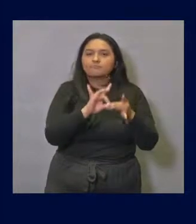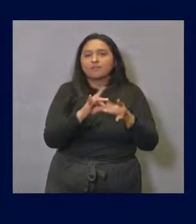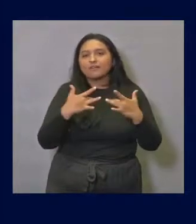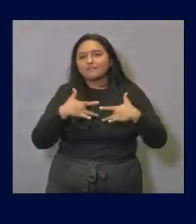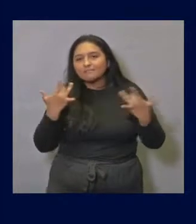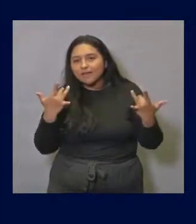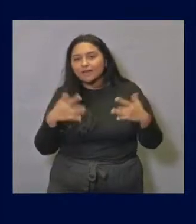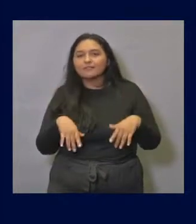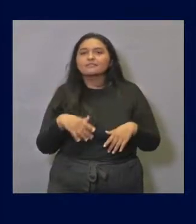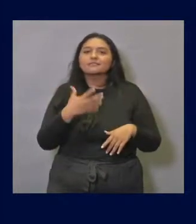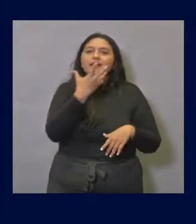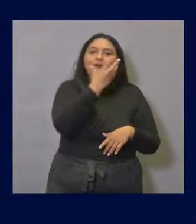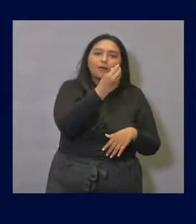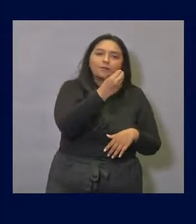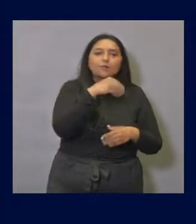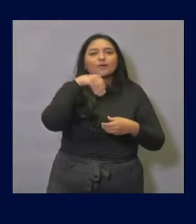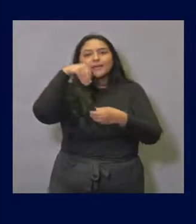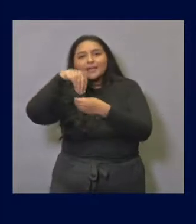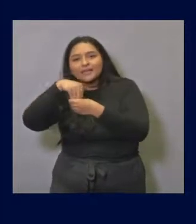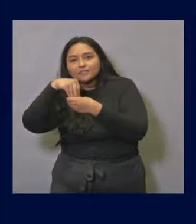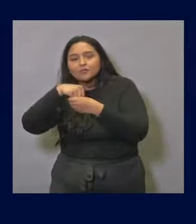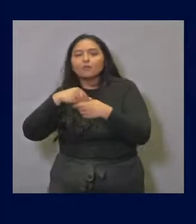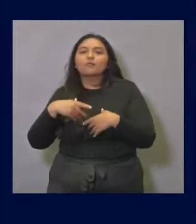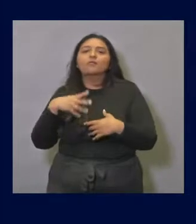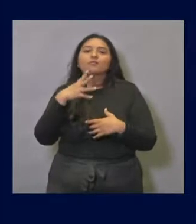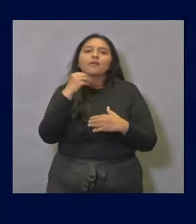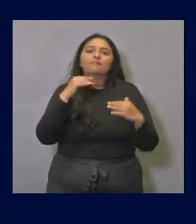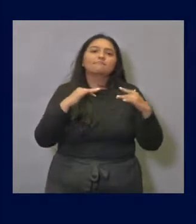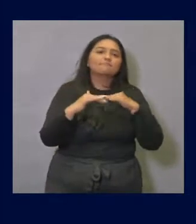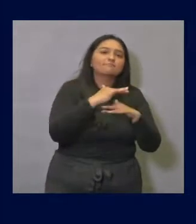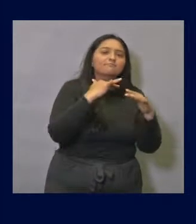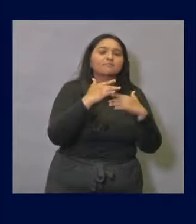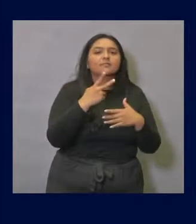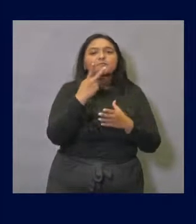en espacios interiores, reuniones y eventos